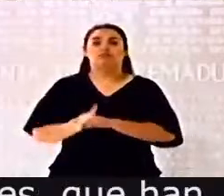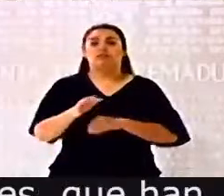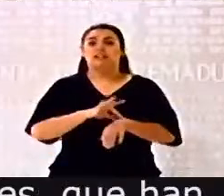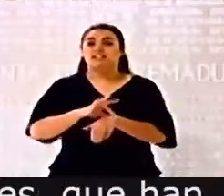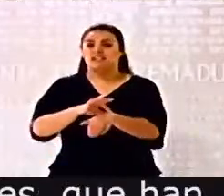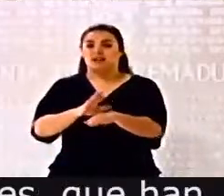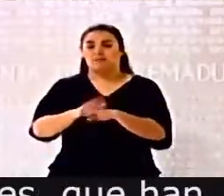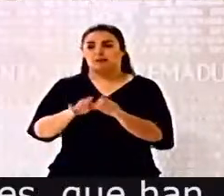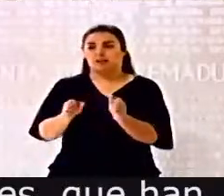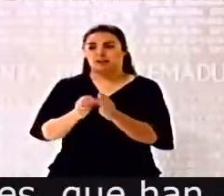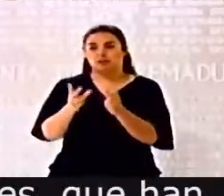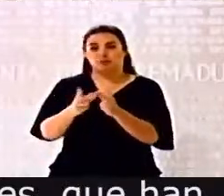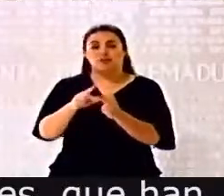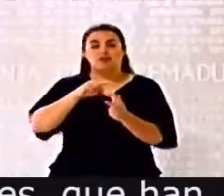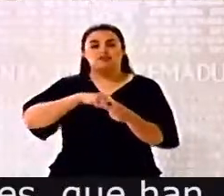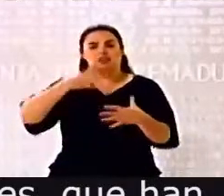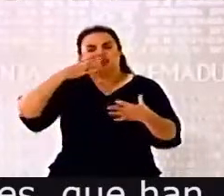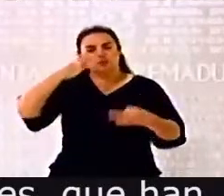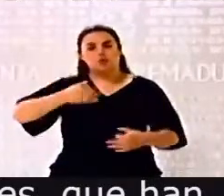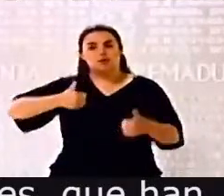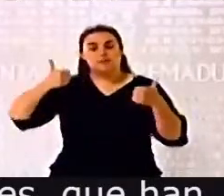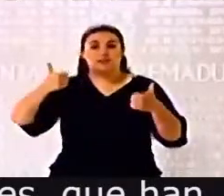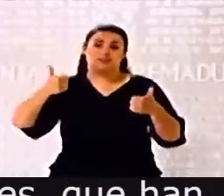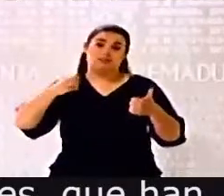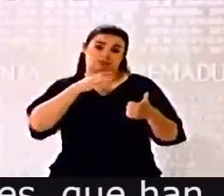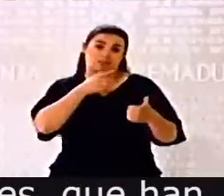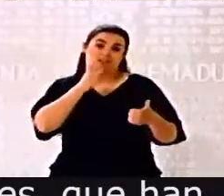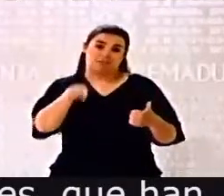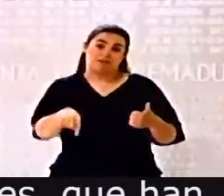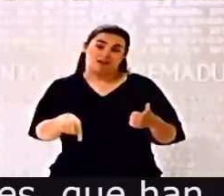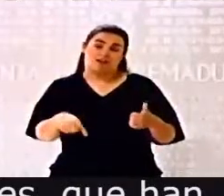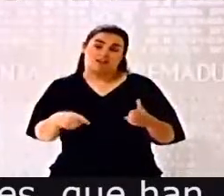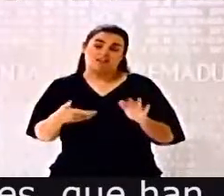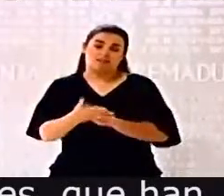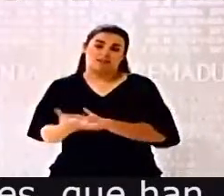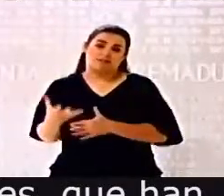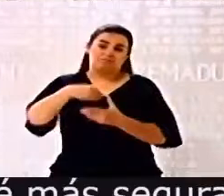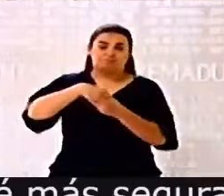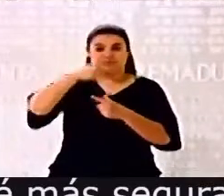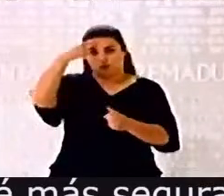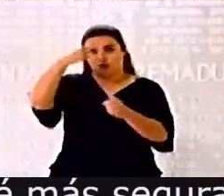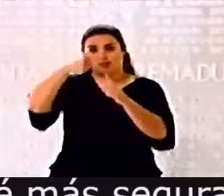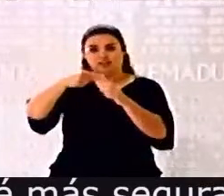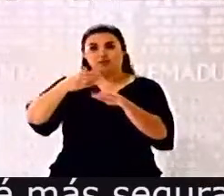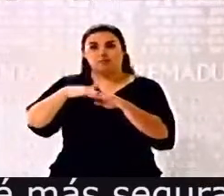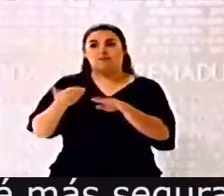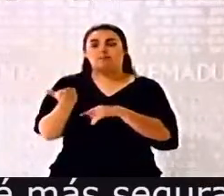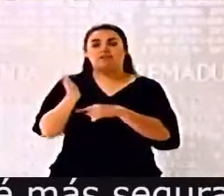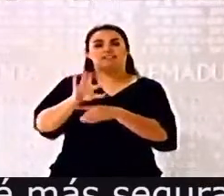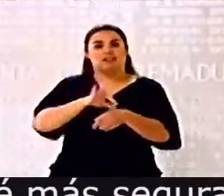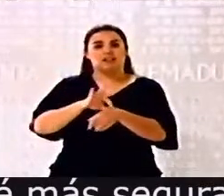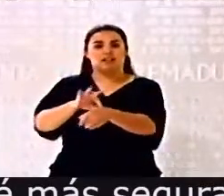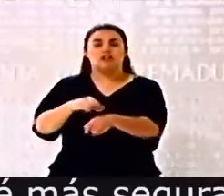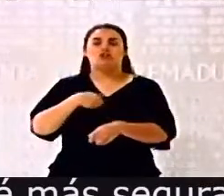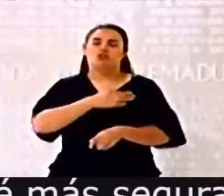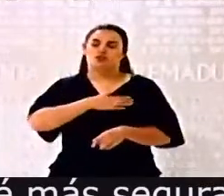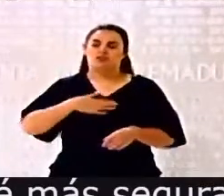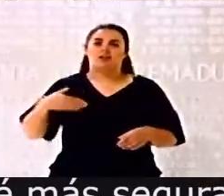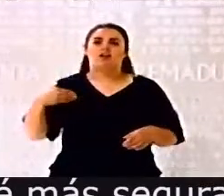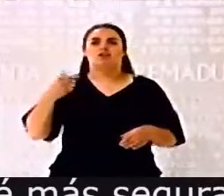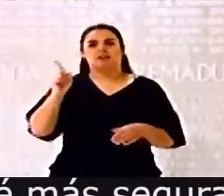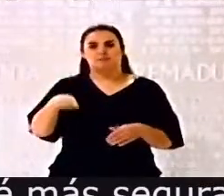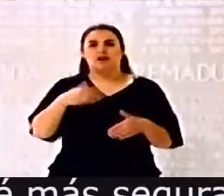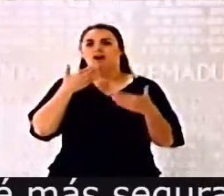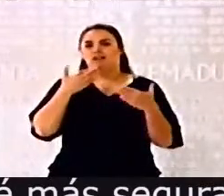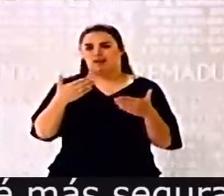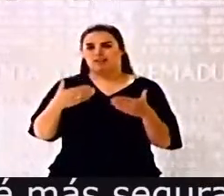para que la sociedad se sienta más segura, que también forma parte de los objetivos de presentarle estas guías, le quiero dar también